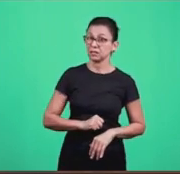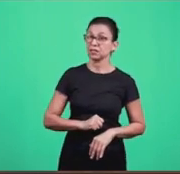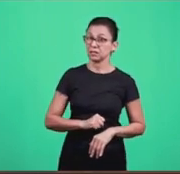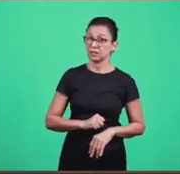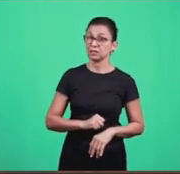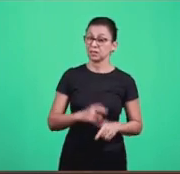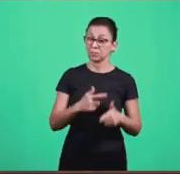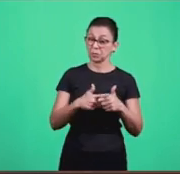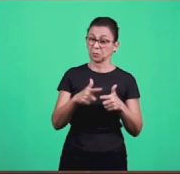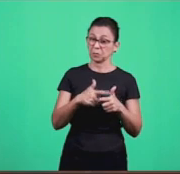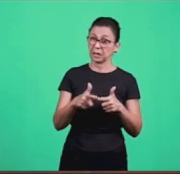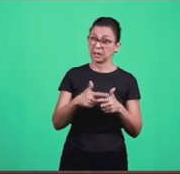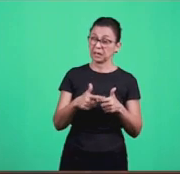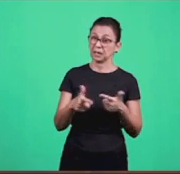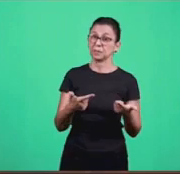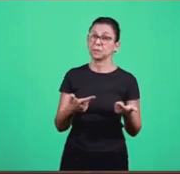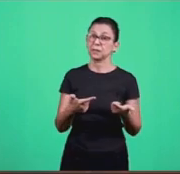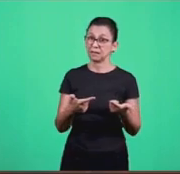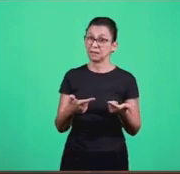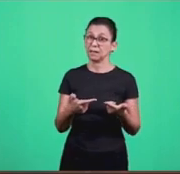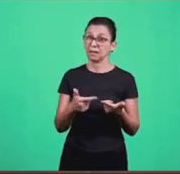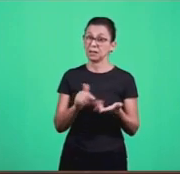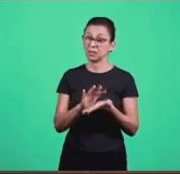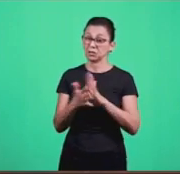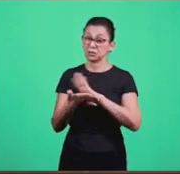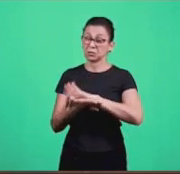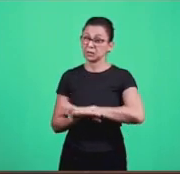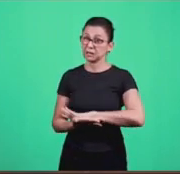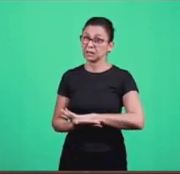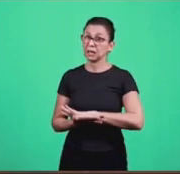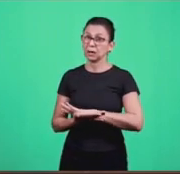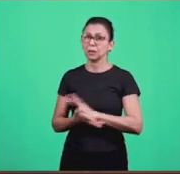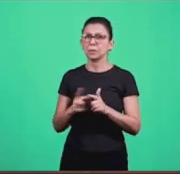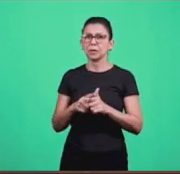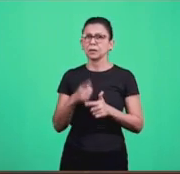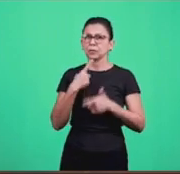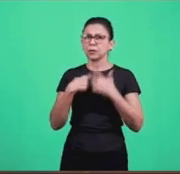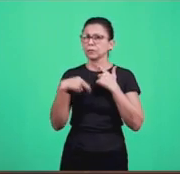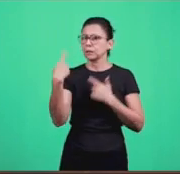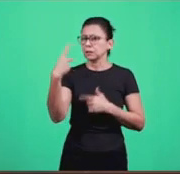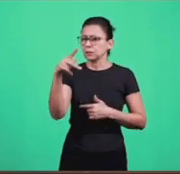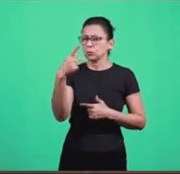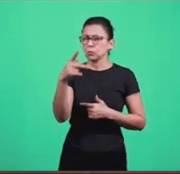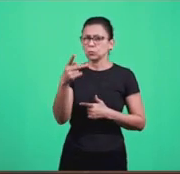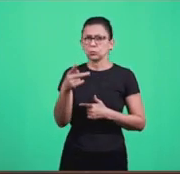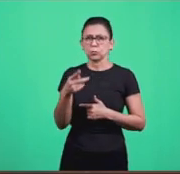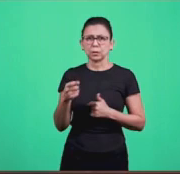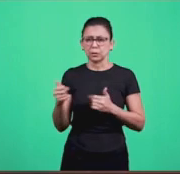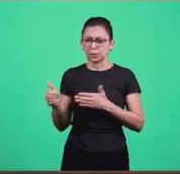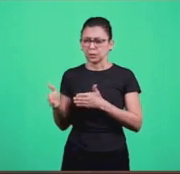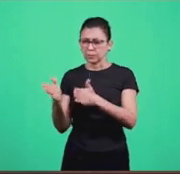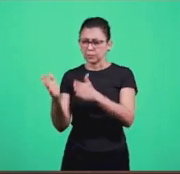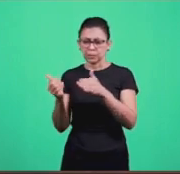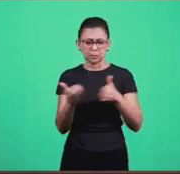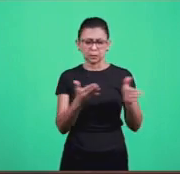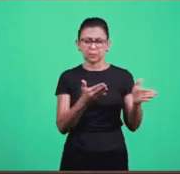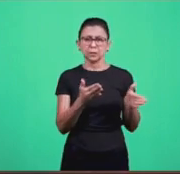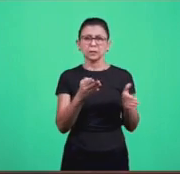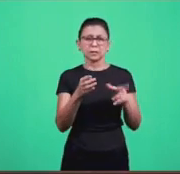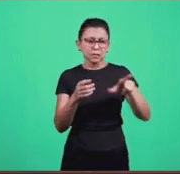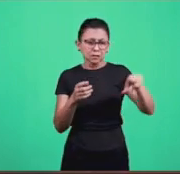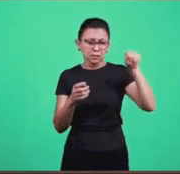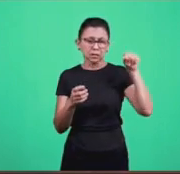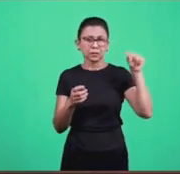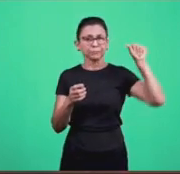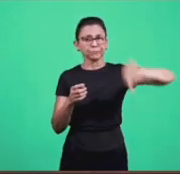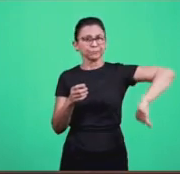Él recogerá las dificultades, la destrucción, porque él mismo plantó eso en su corazón. Escogió